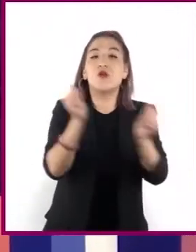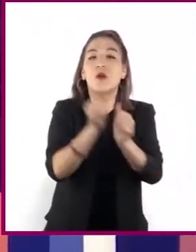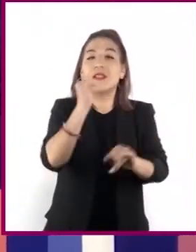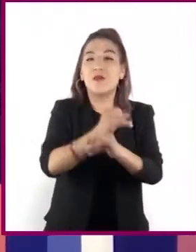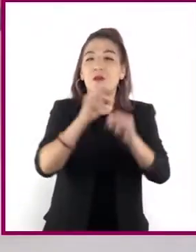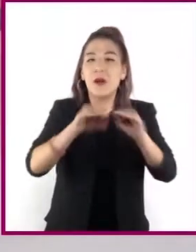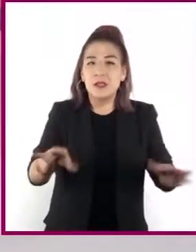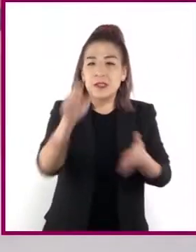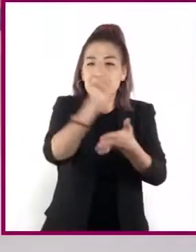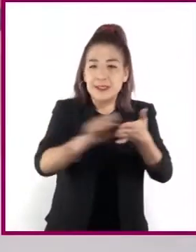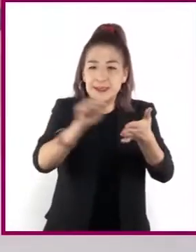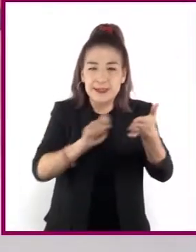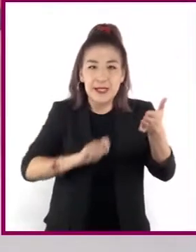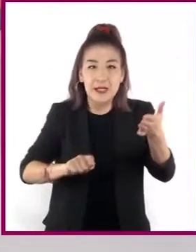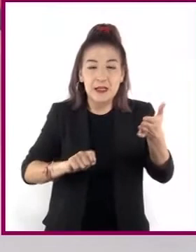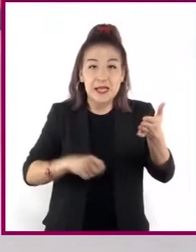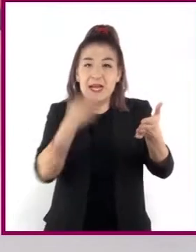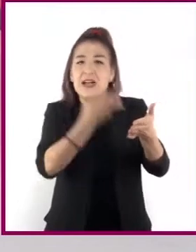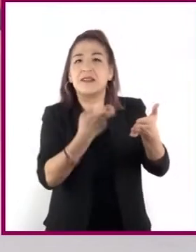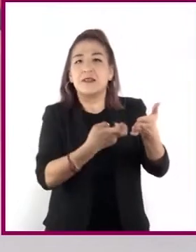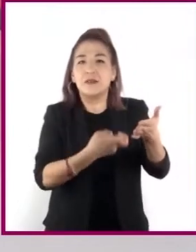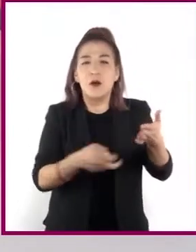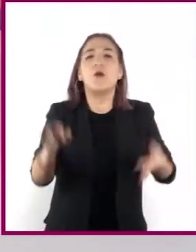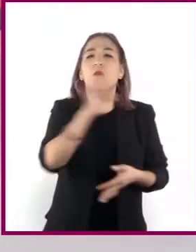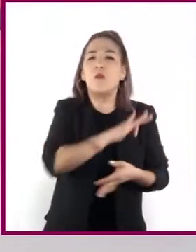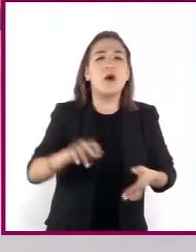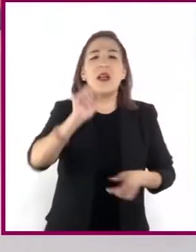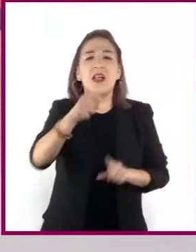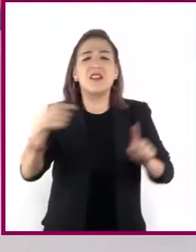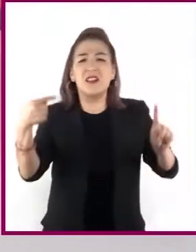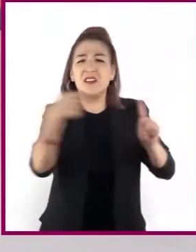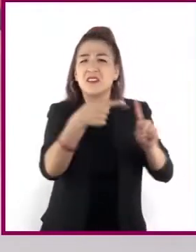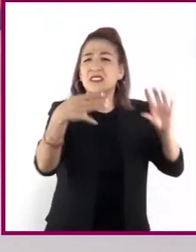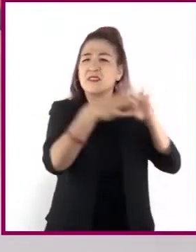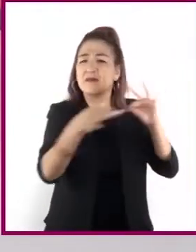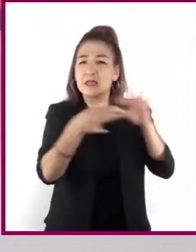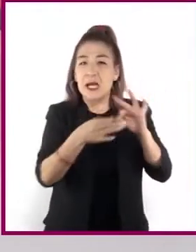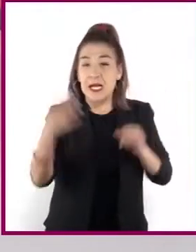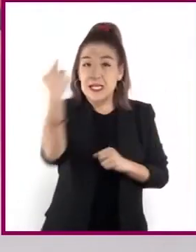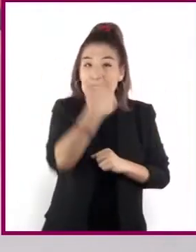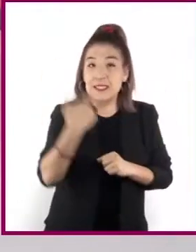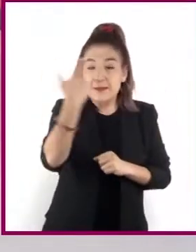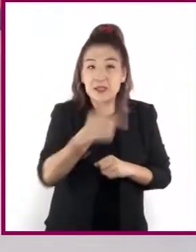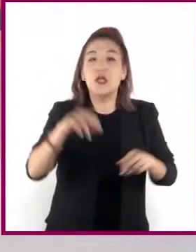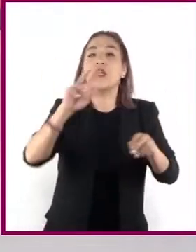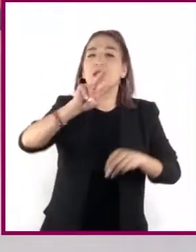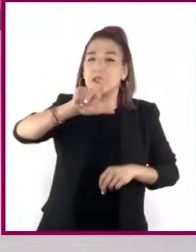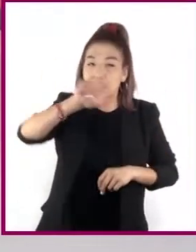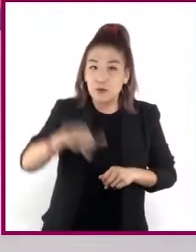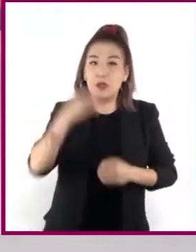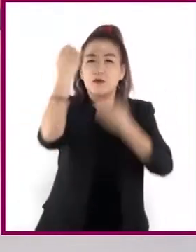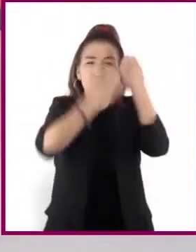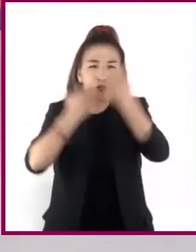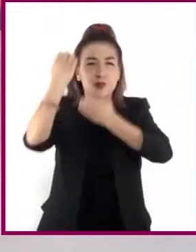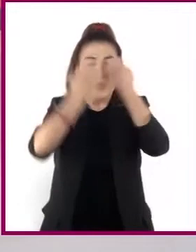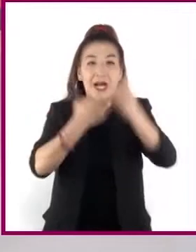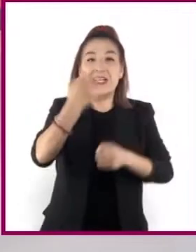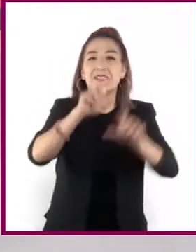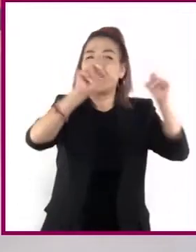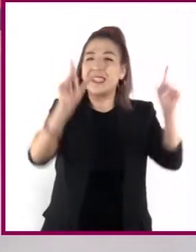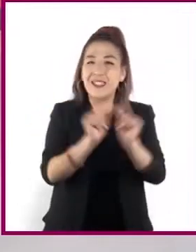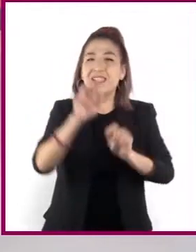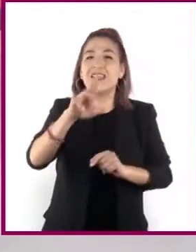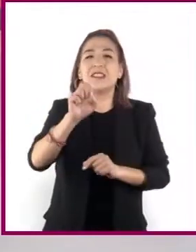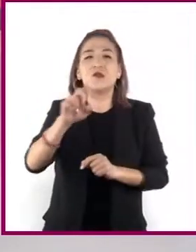escritos. Oh, con eso se está refiriendo, profesor, a que revisaremos y valoraremos los resúmenes o